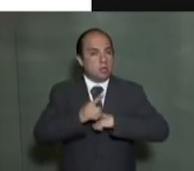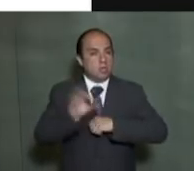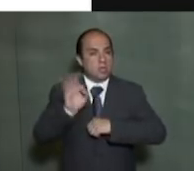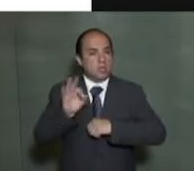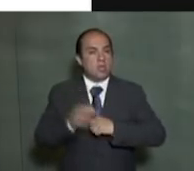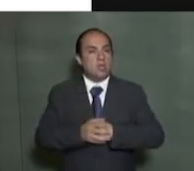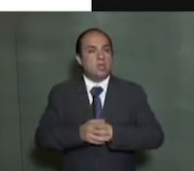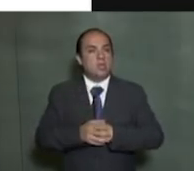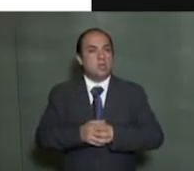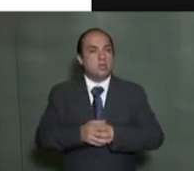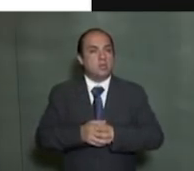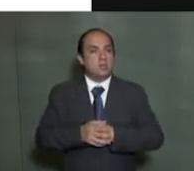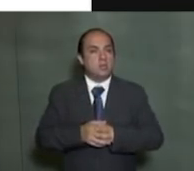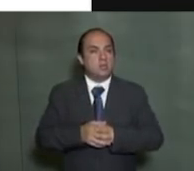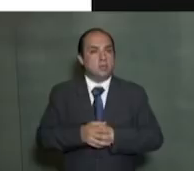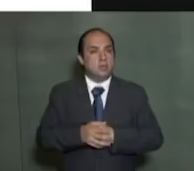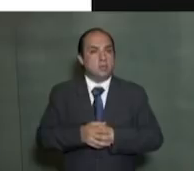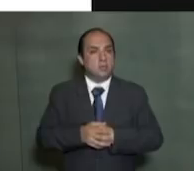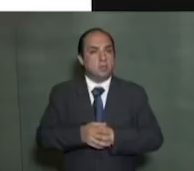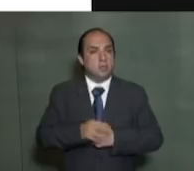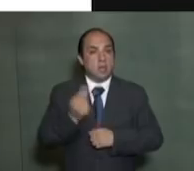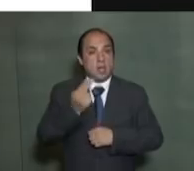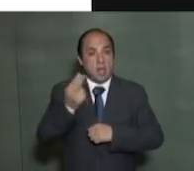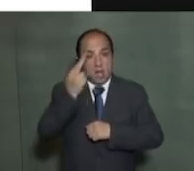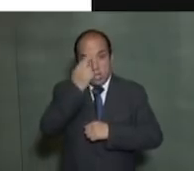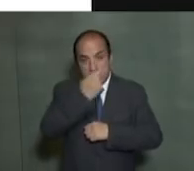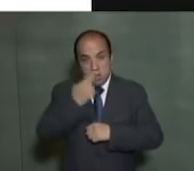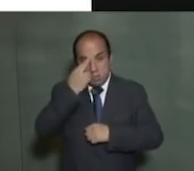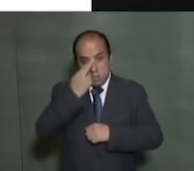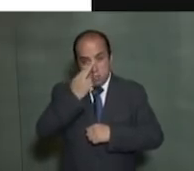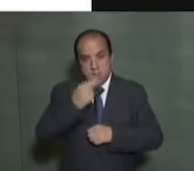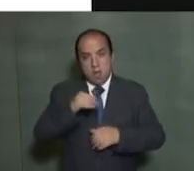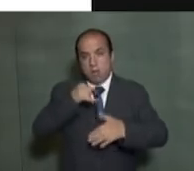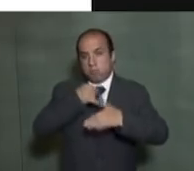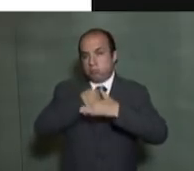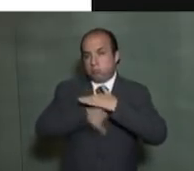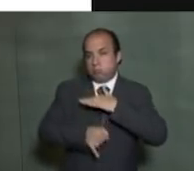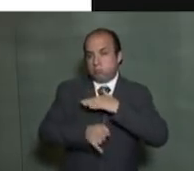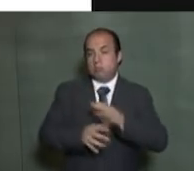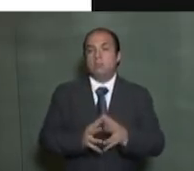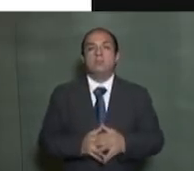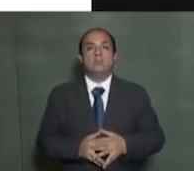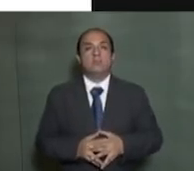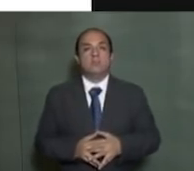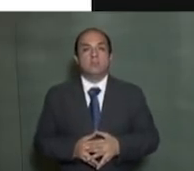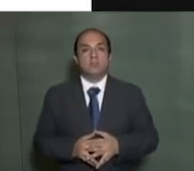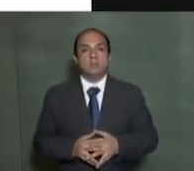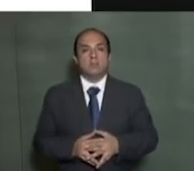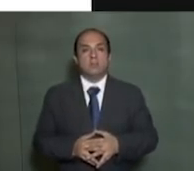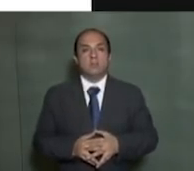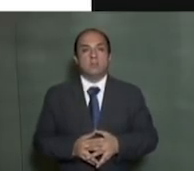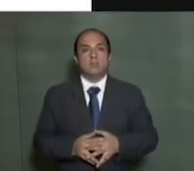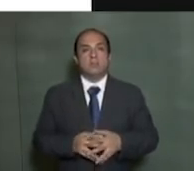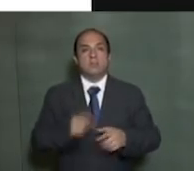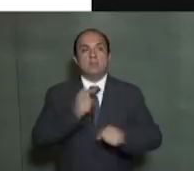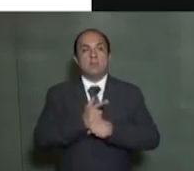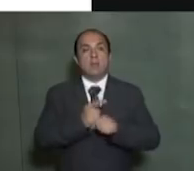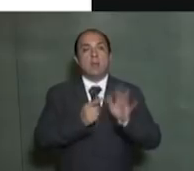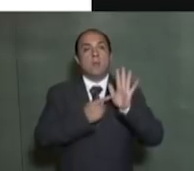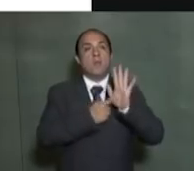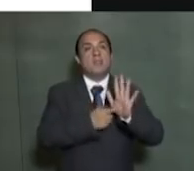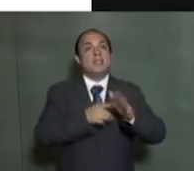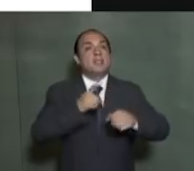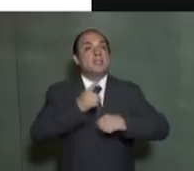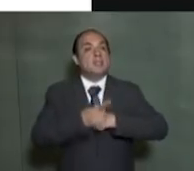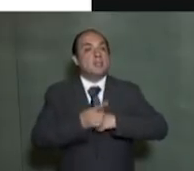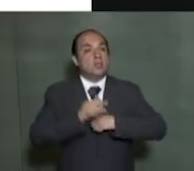daños o deficiencias que deben de ser analizadas con mayor detalle. Se detectaron evidencias de deficiencias y